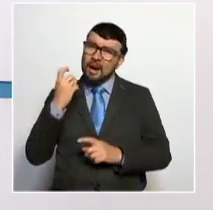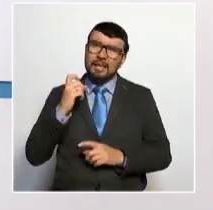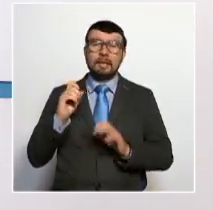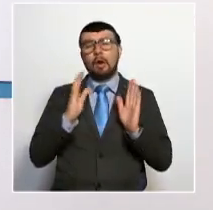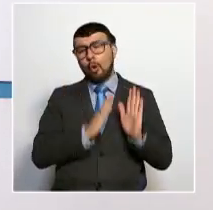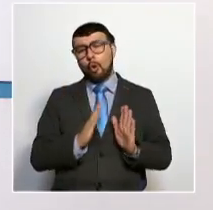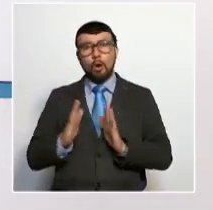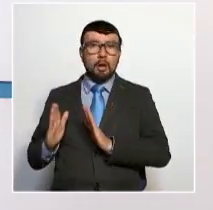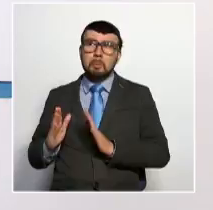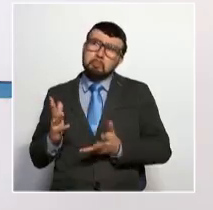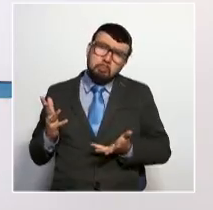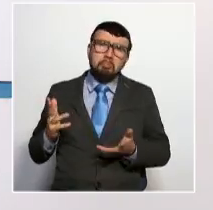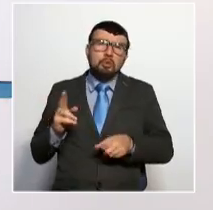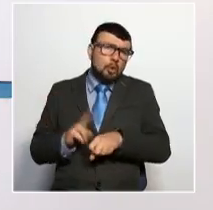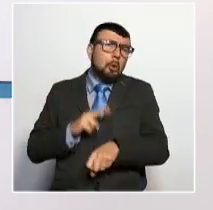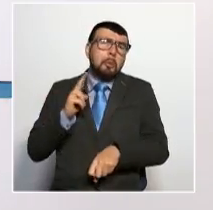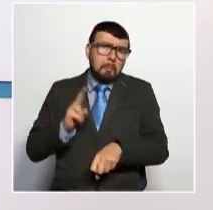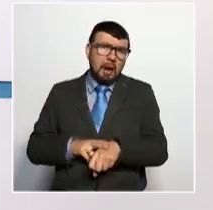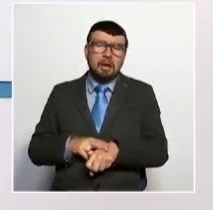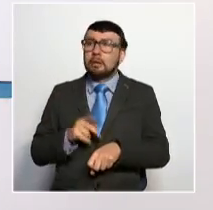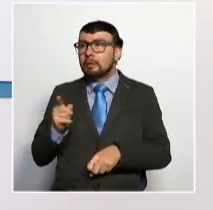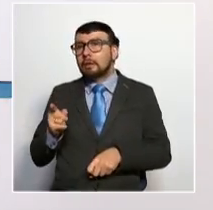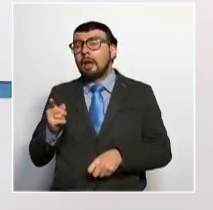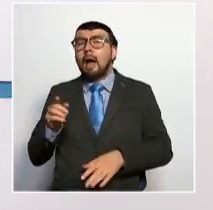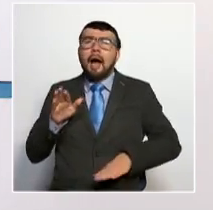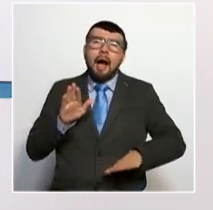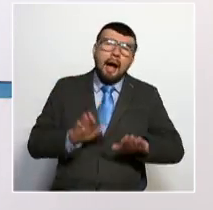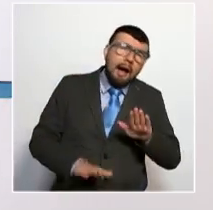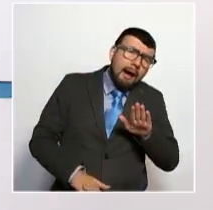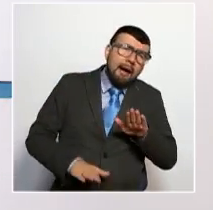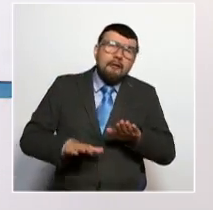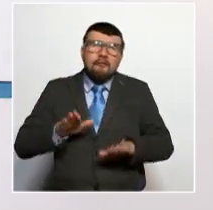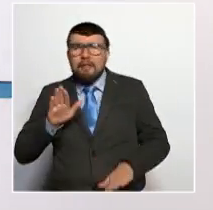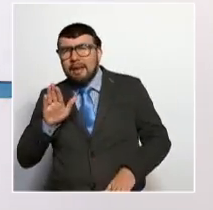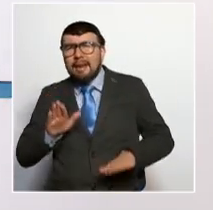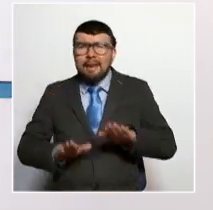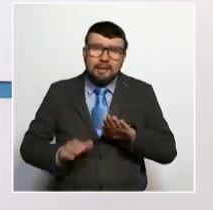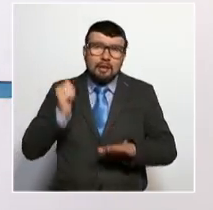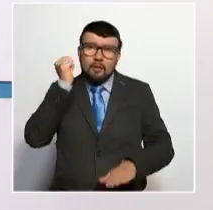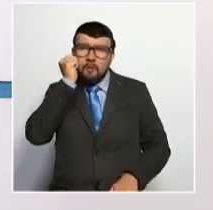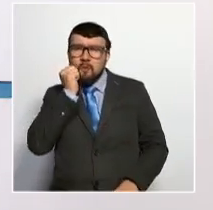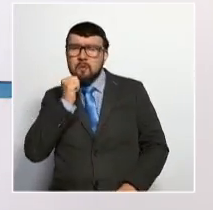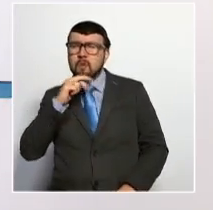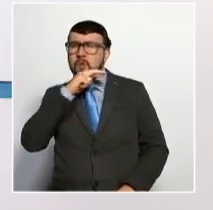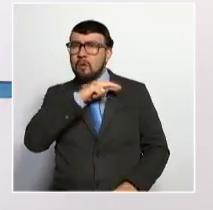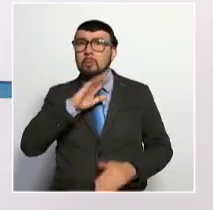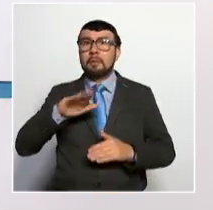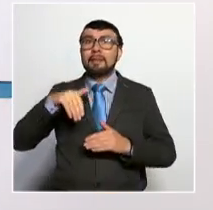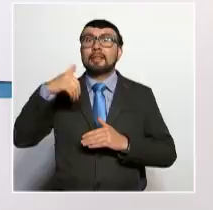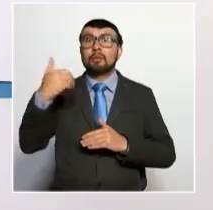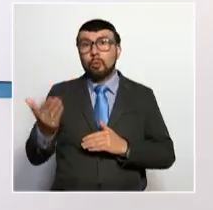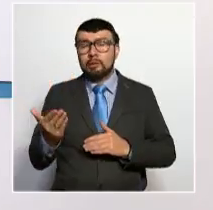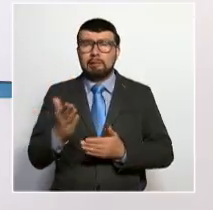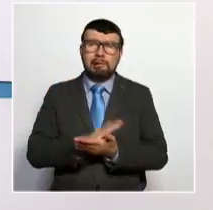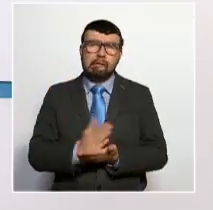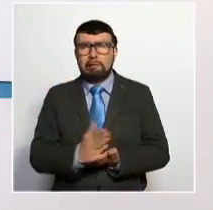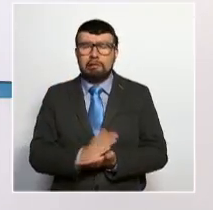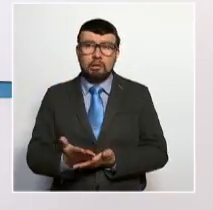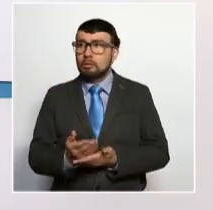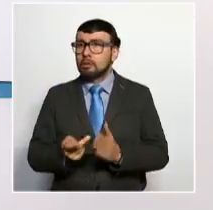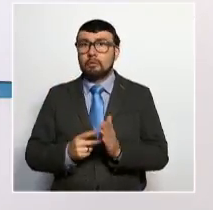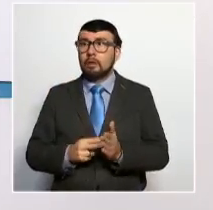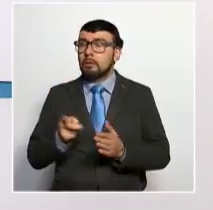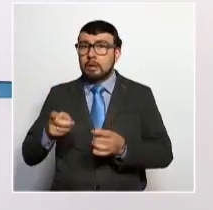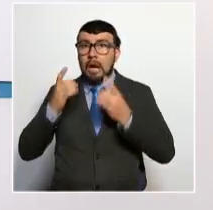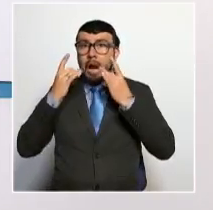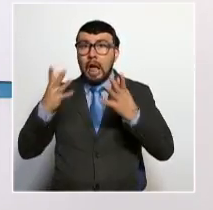producen. Entonces es muy normal que pueda venir la menstruación regularmente y luego haya un periodo en el cual va a volverse irregular. Eso no quiere decir pues